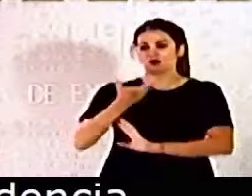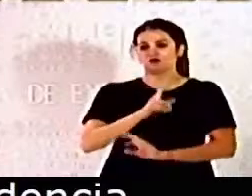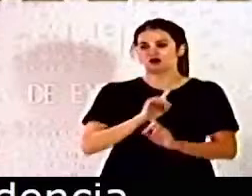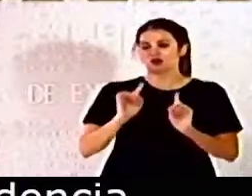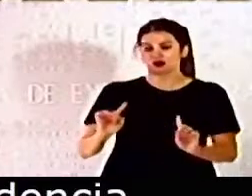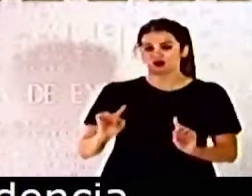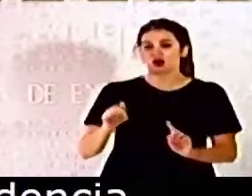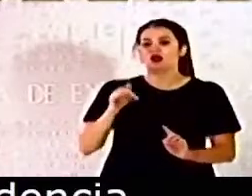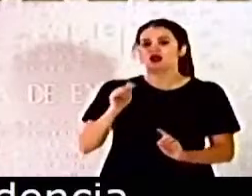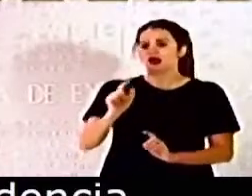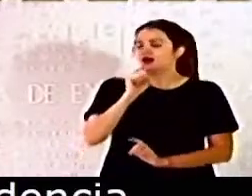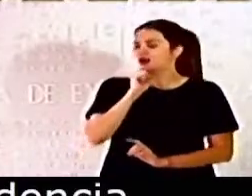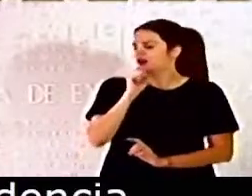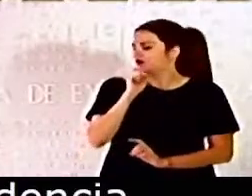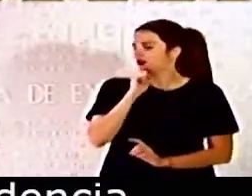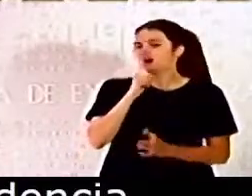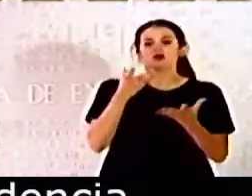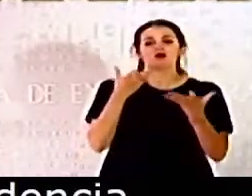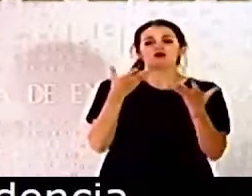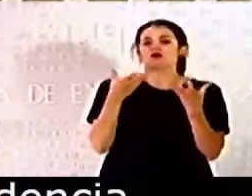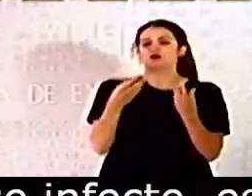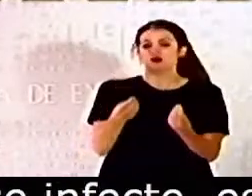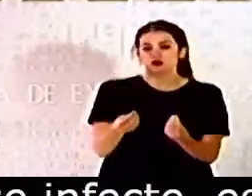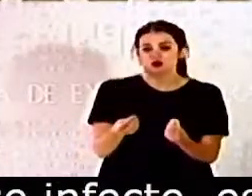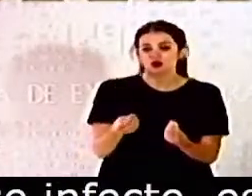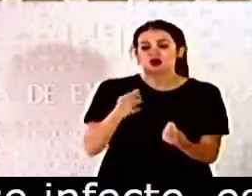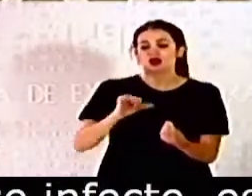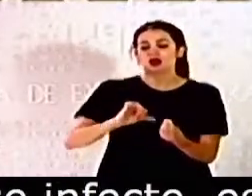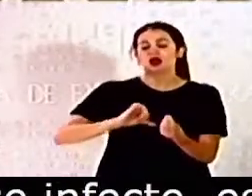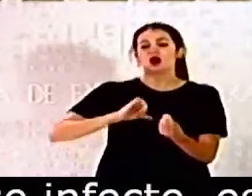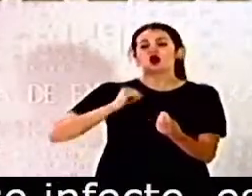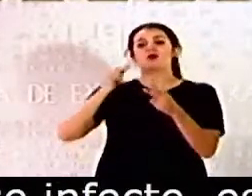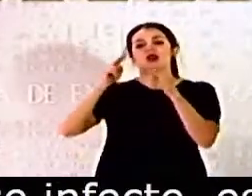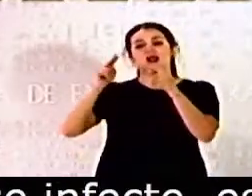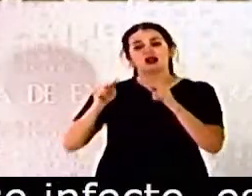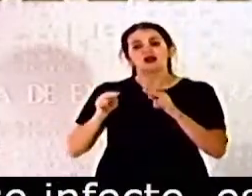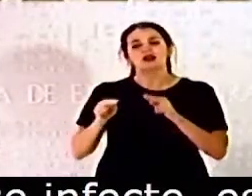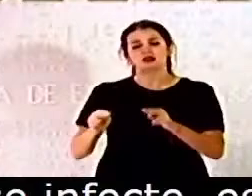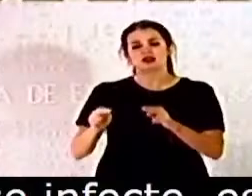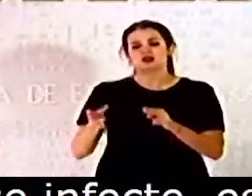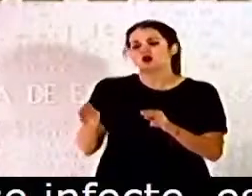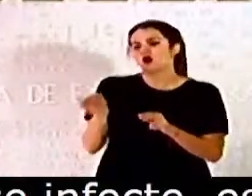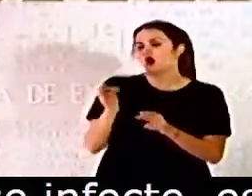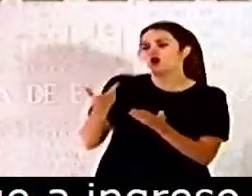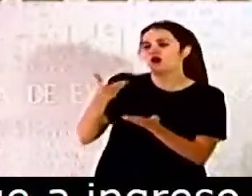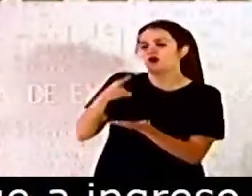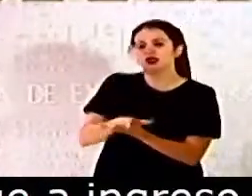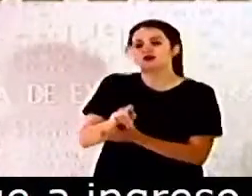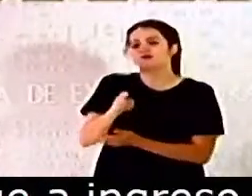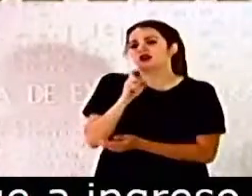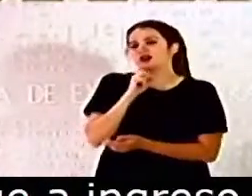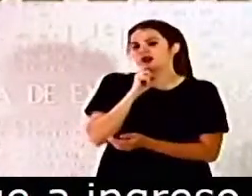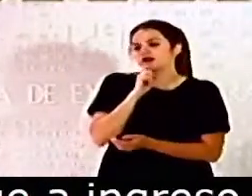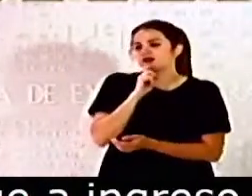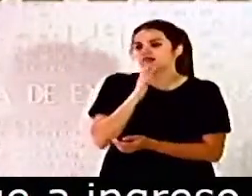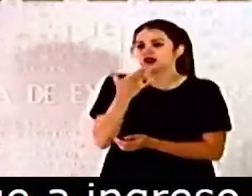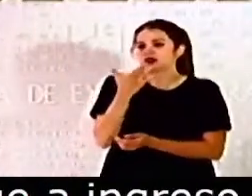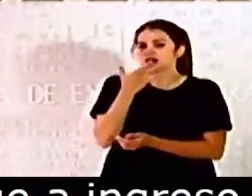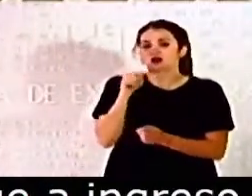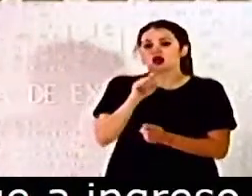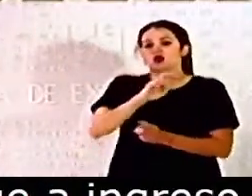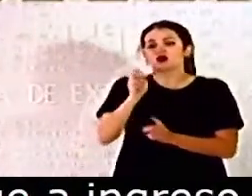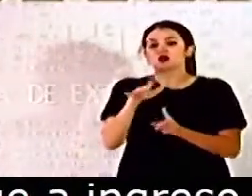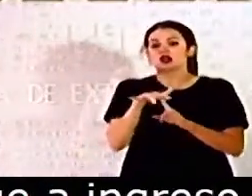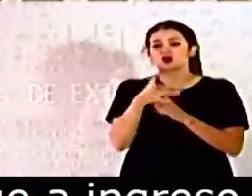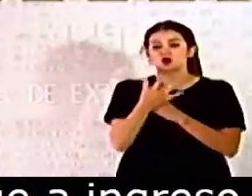están mostrando las cifras, que se llegue a ingreso y que se llegue a fallecer. No tenemos, si estuviésemos en otros momentos en los que no